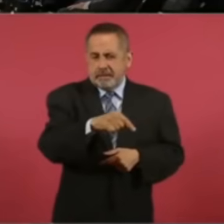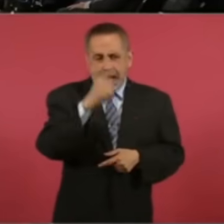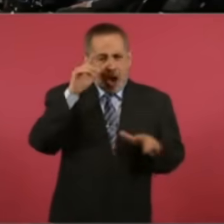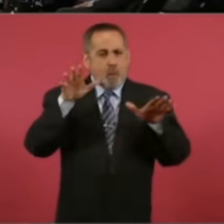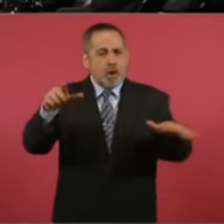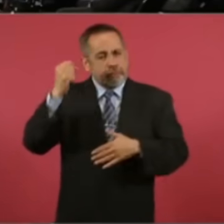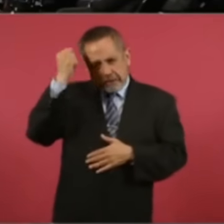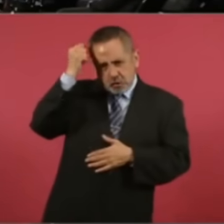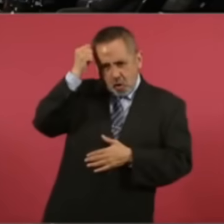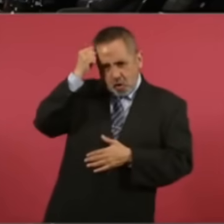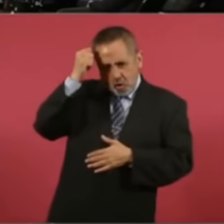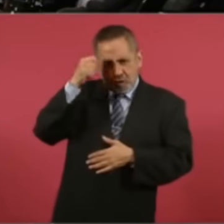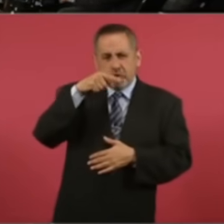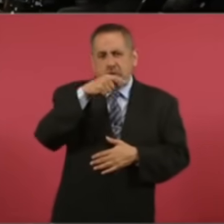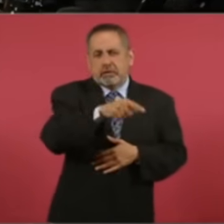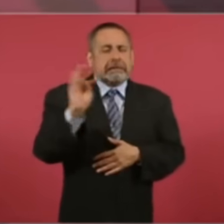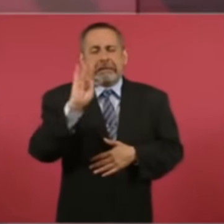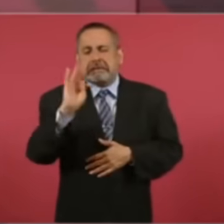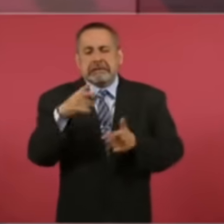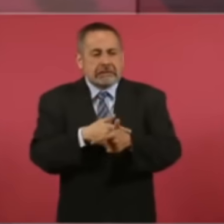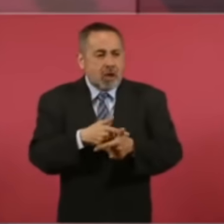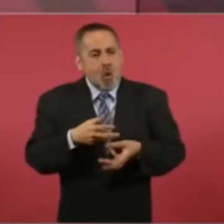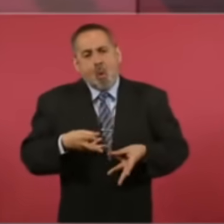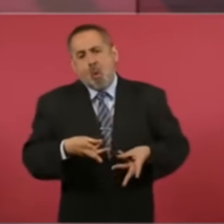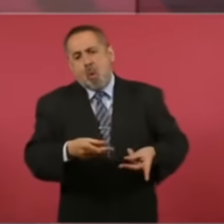del aeropuerto de Texcoco?